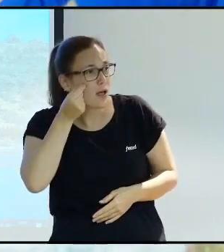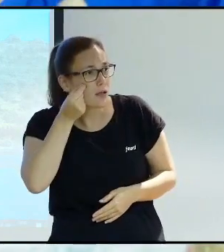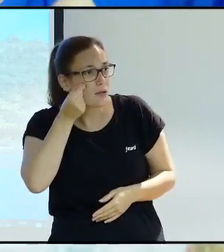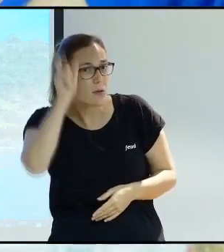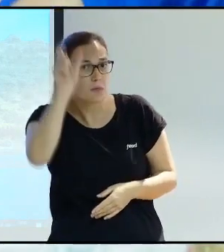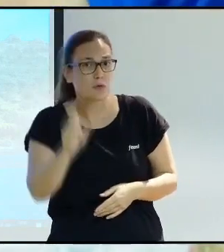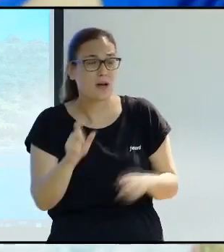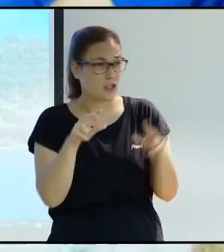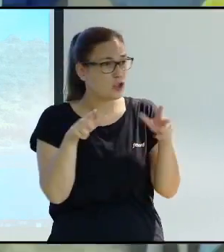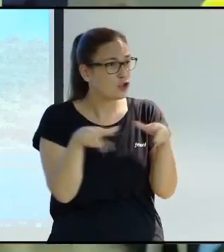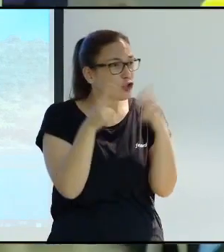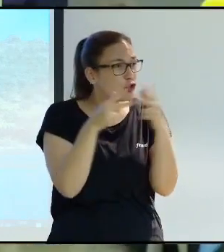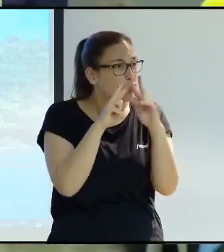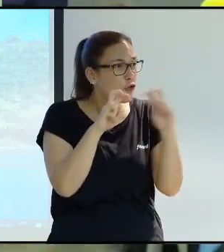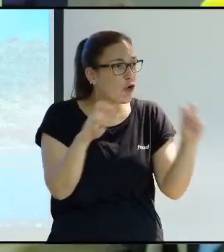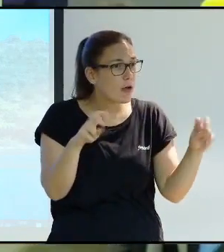¿Hay alguien de sociología?